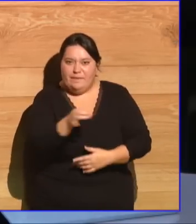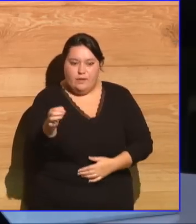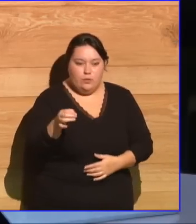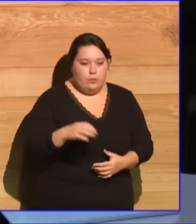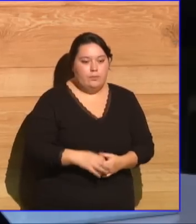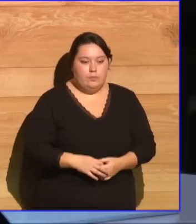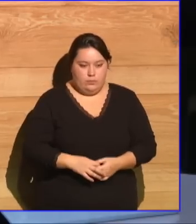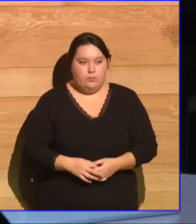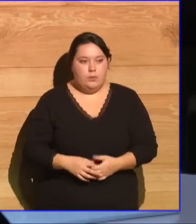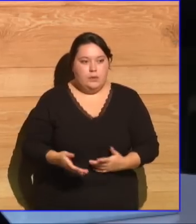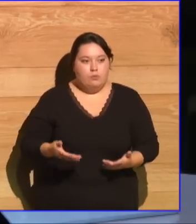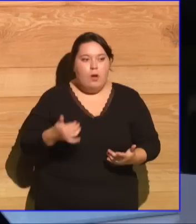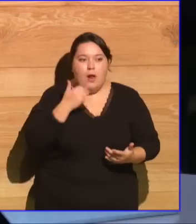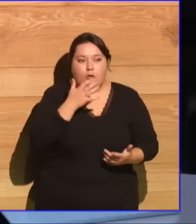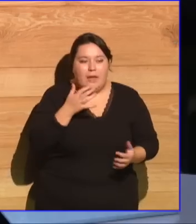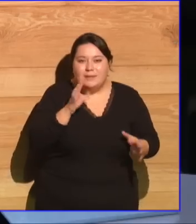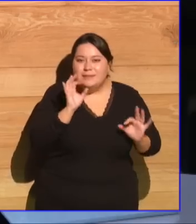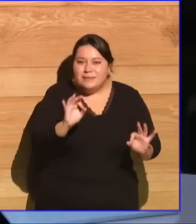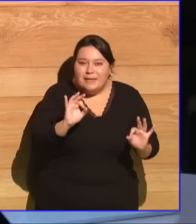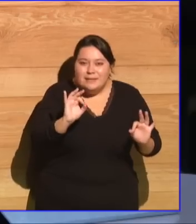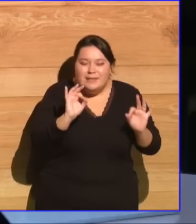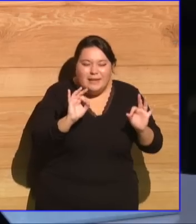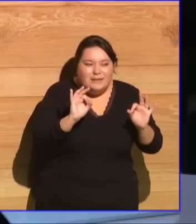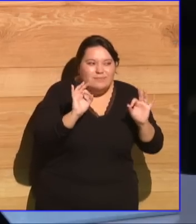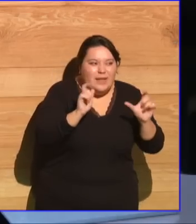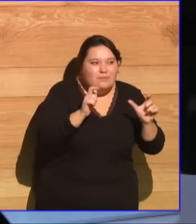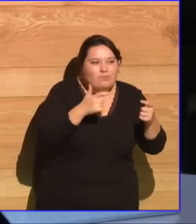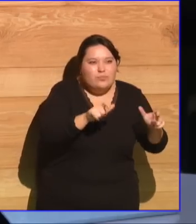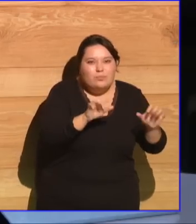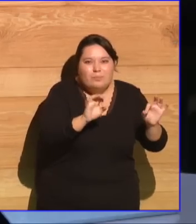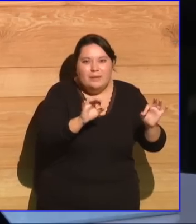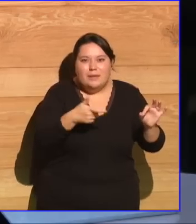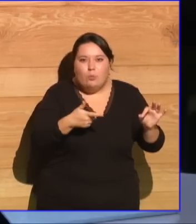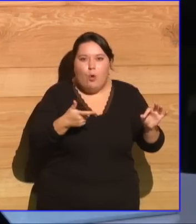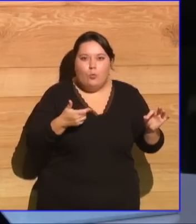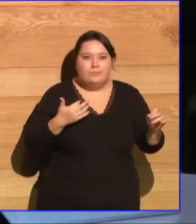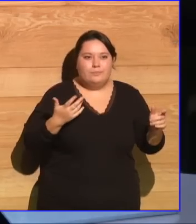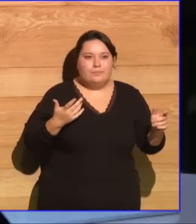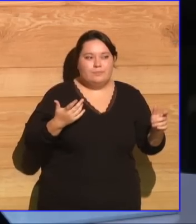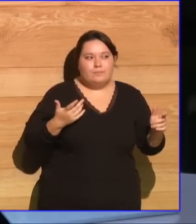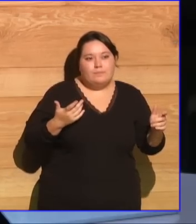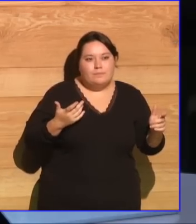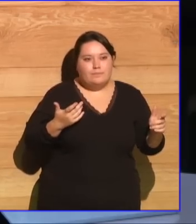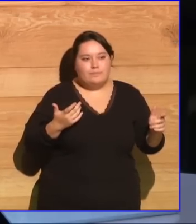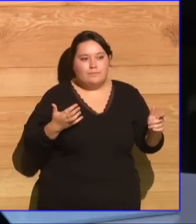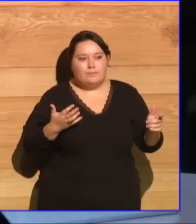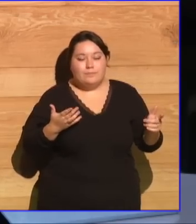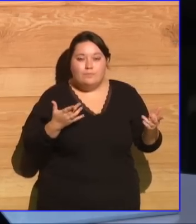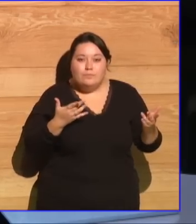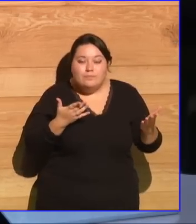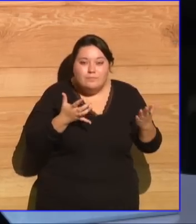tan primoroso, tan absolutamente cerrado, tan coreográfico, adquiere inevitablemente una cierta